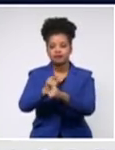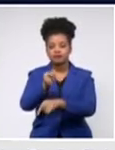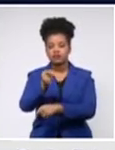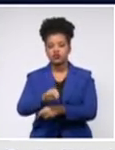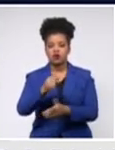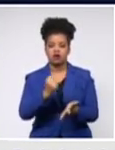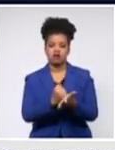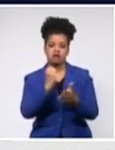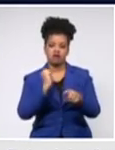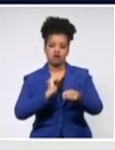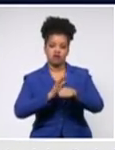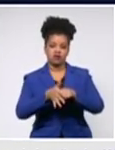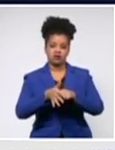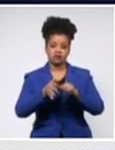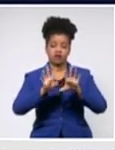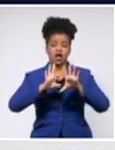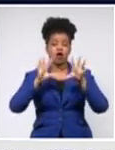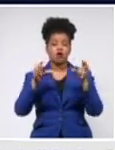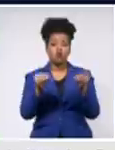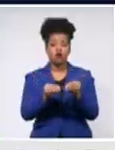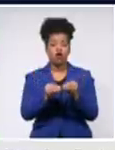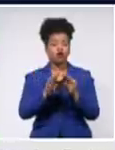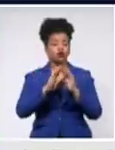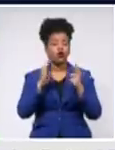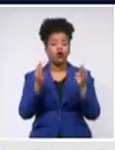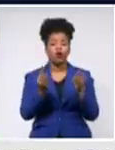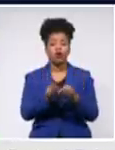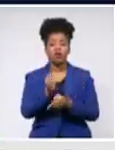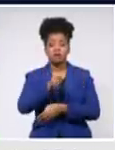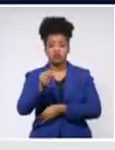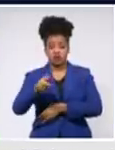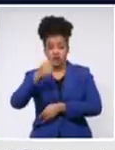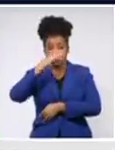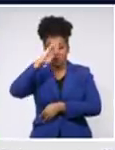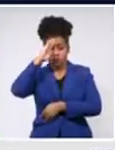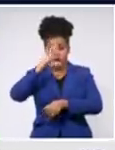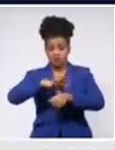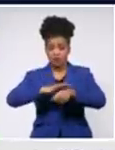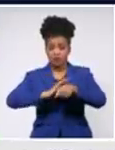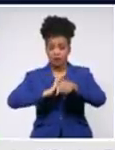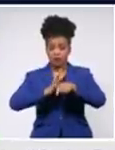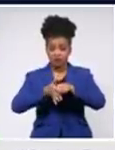el acumulado de todos los pacientes diagnosticados en Cuba, el